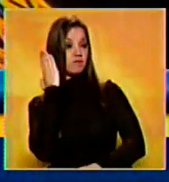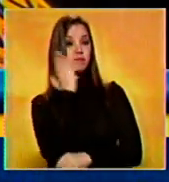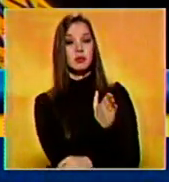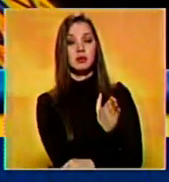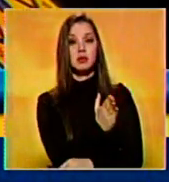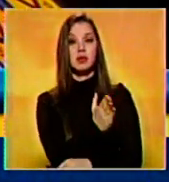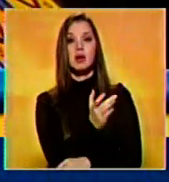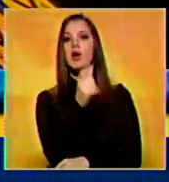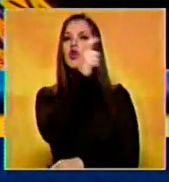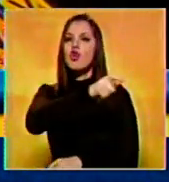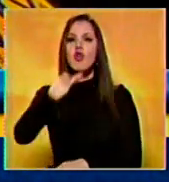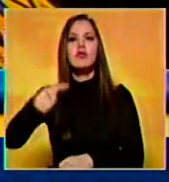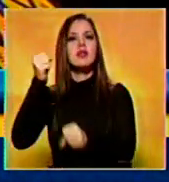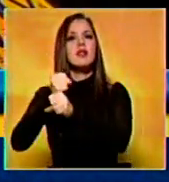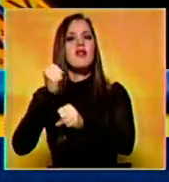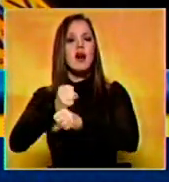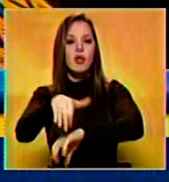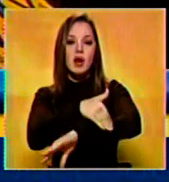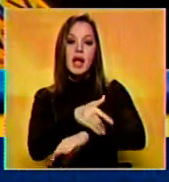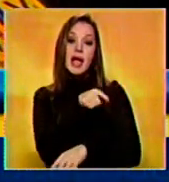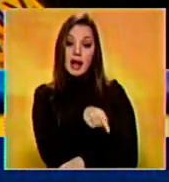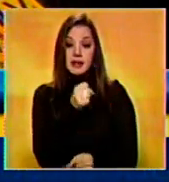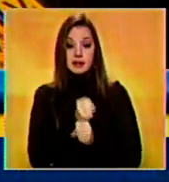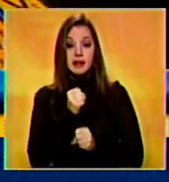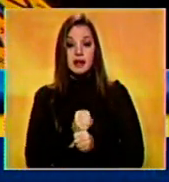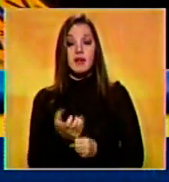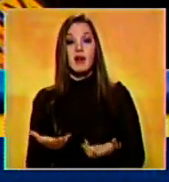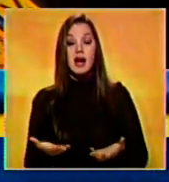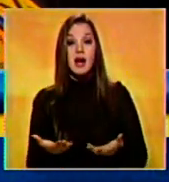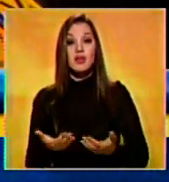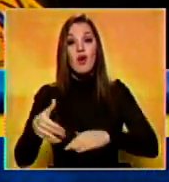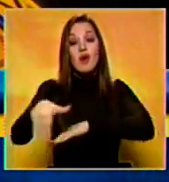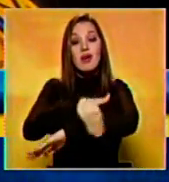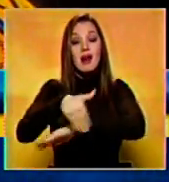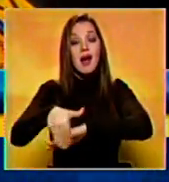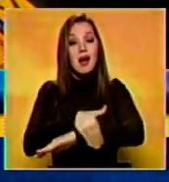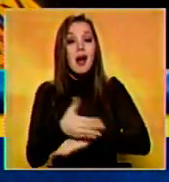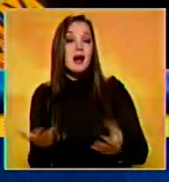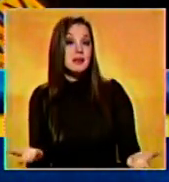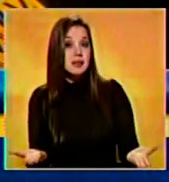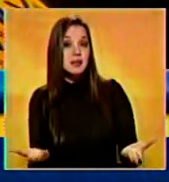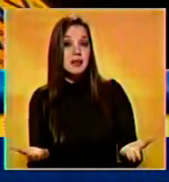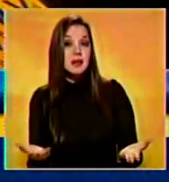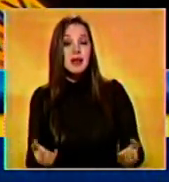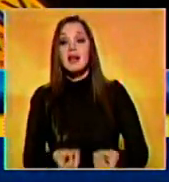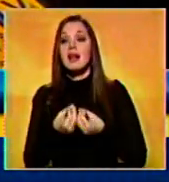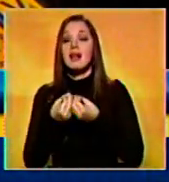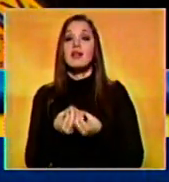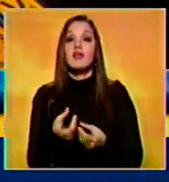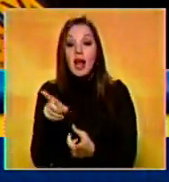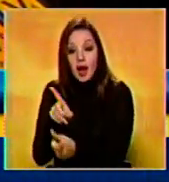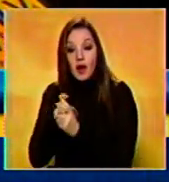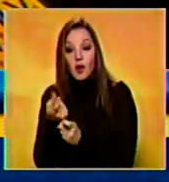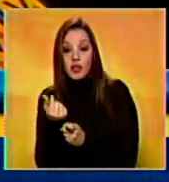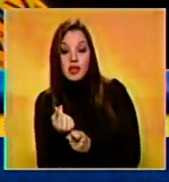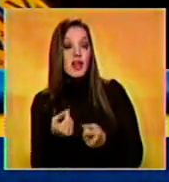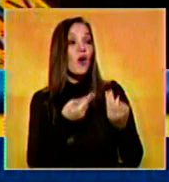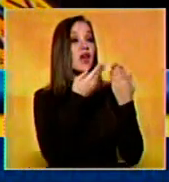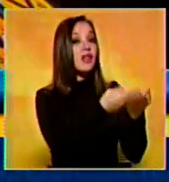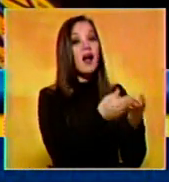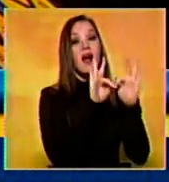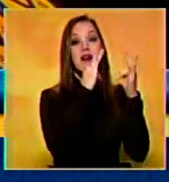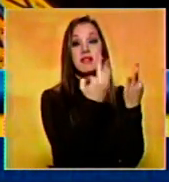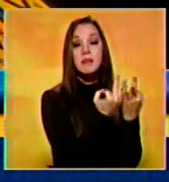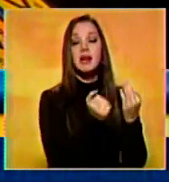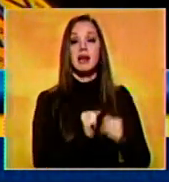informal que está trabajando en unas condiciones de calle prácticamente para llevar el sustento a su casa. El gobierno